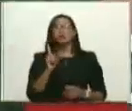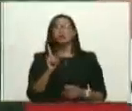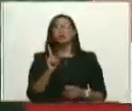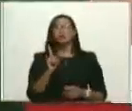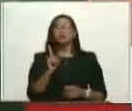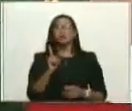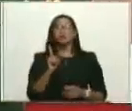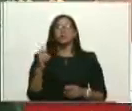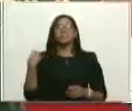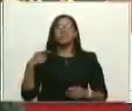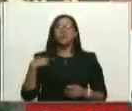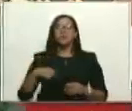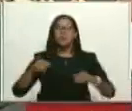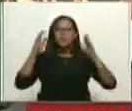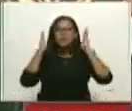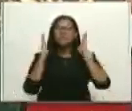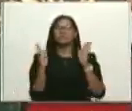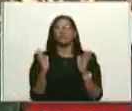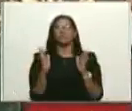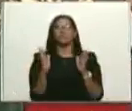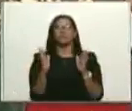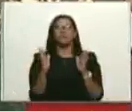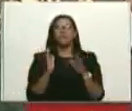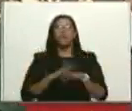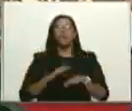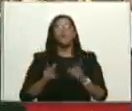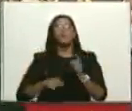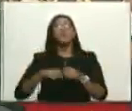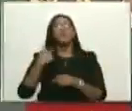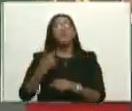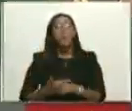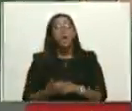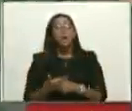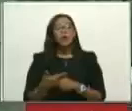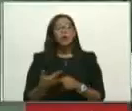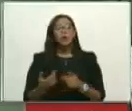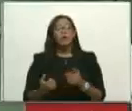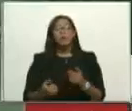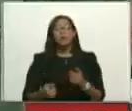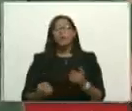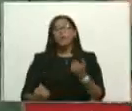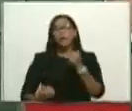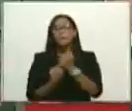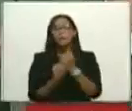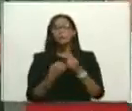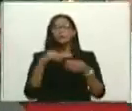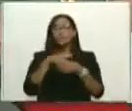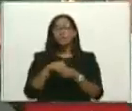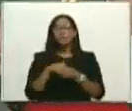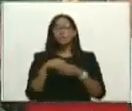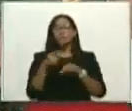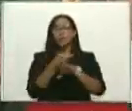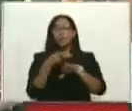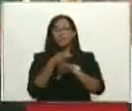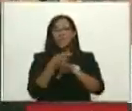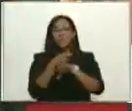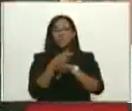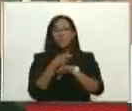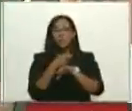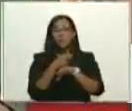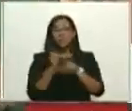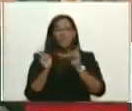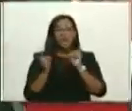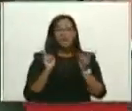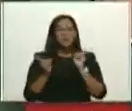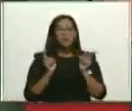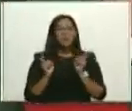haberlo subestimado. Porque luego, con complicidad interna dentro del gobierno, de